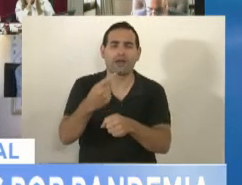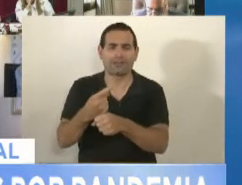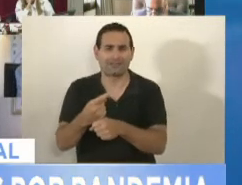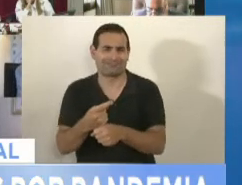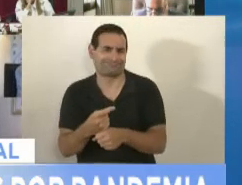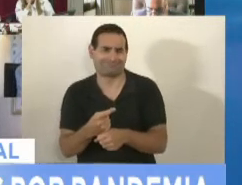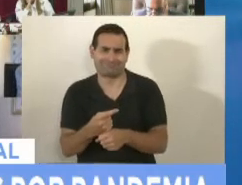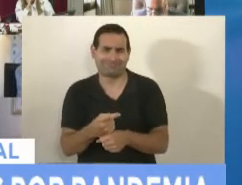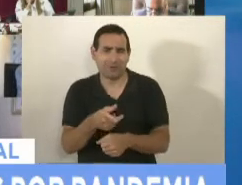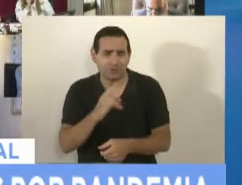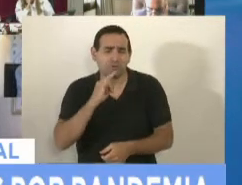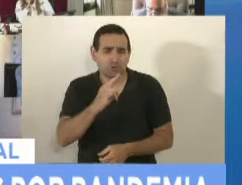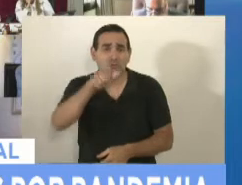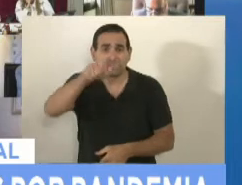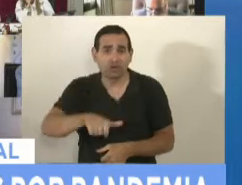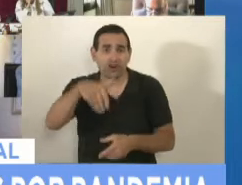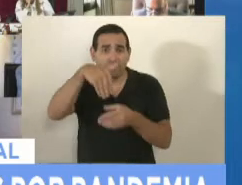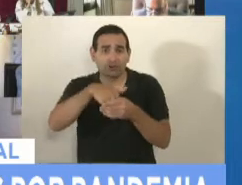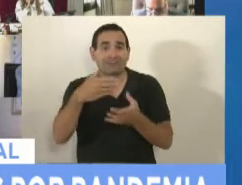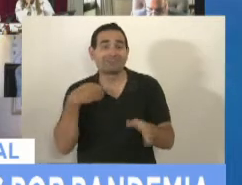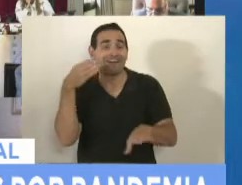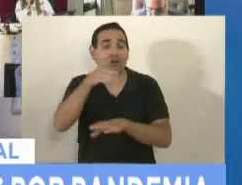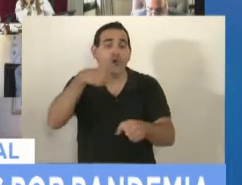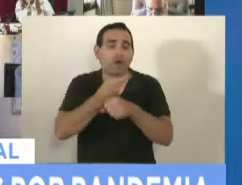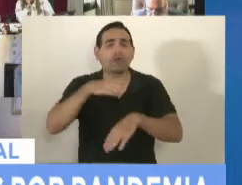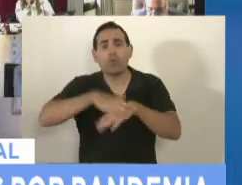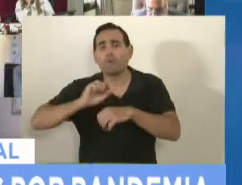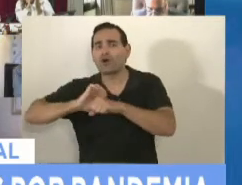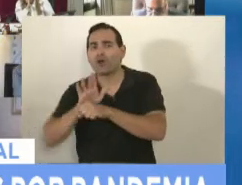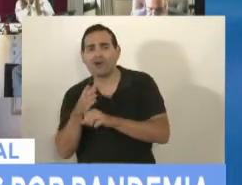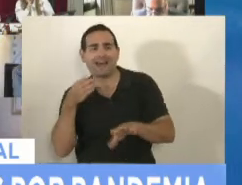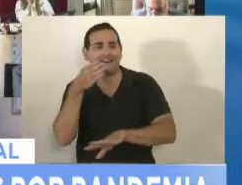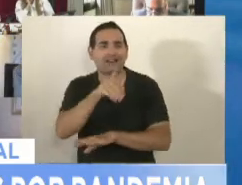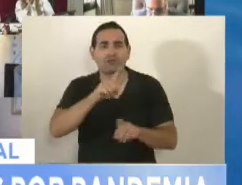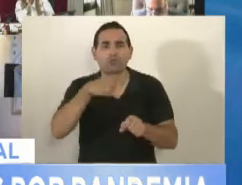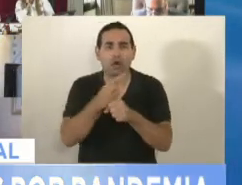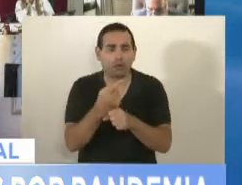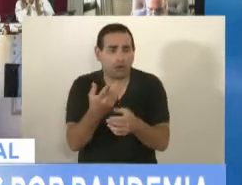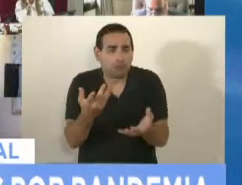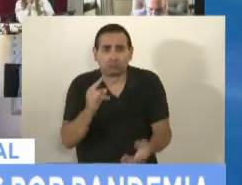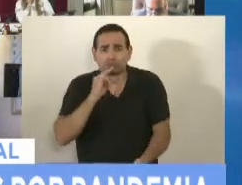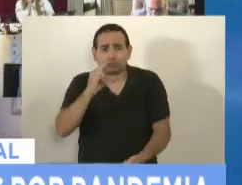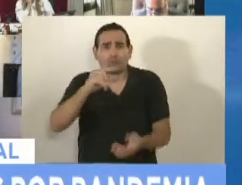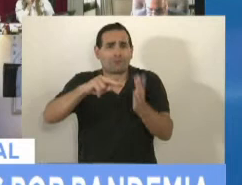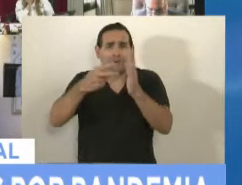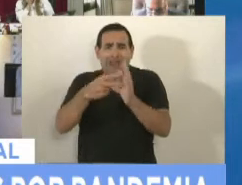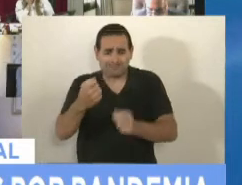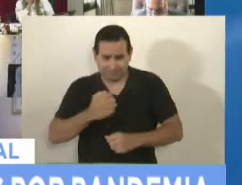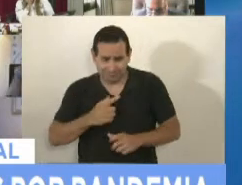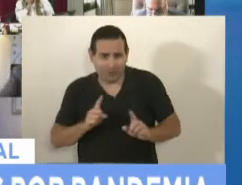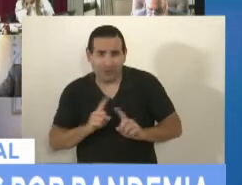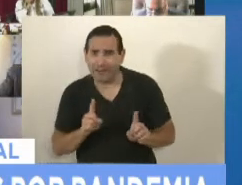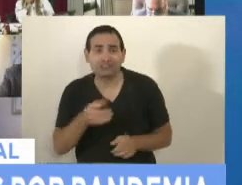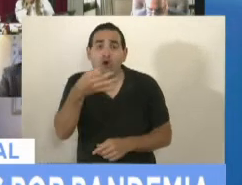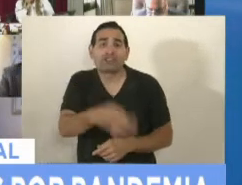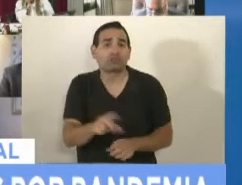nuestro y no del votante. El votante que no puede llegar a votar por la pandemia en el extranjero, no siendo obligatorio, no